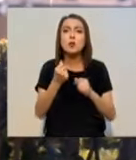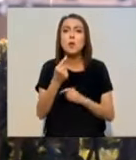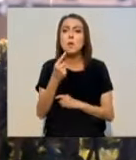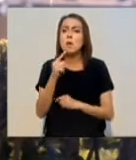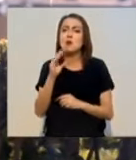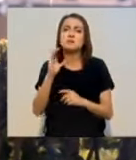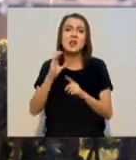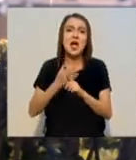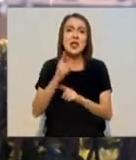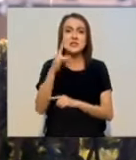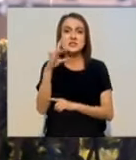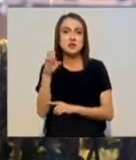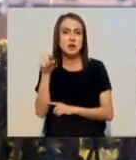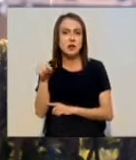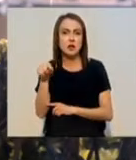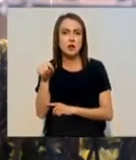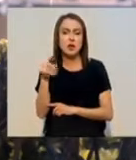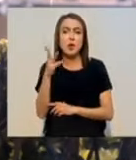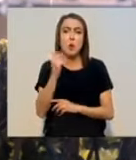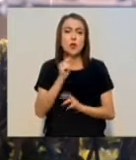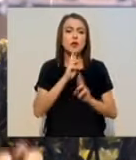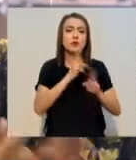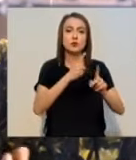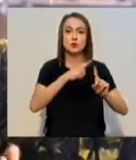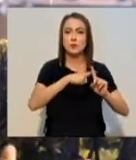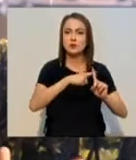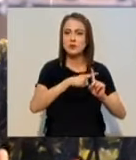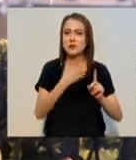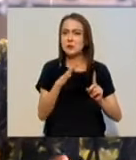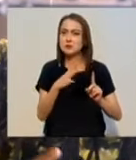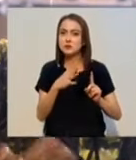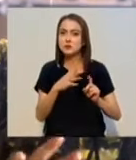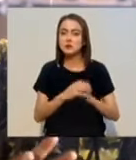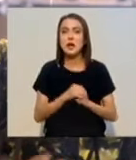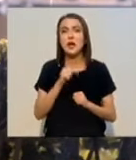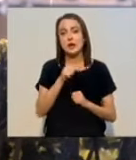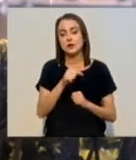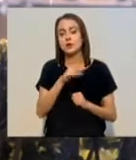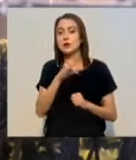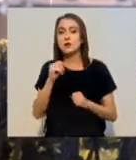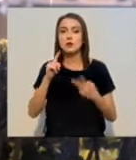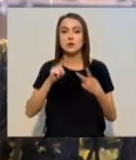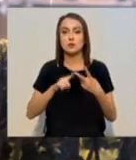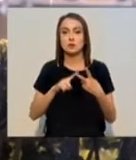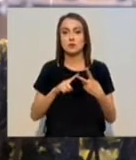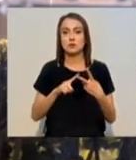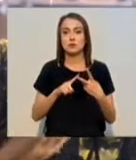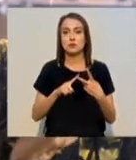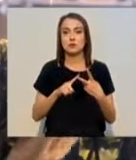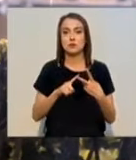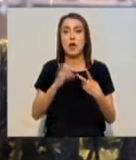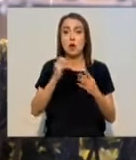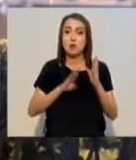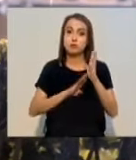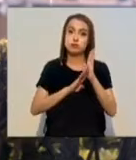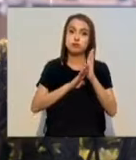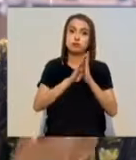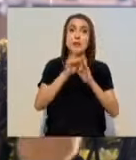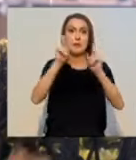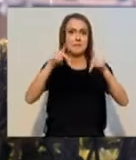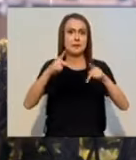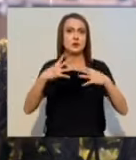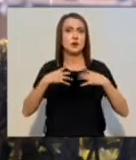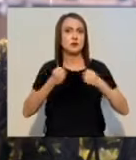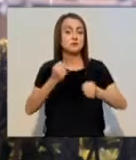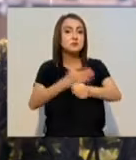100 testeos de esos está resultando positivo? Eso por un lado. Y lo otro, se disparó la cifra de recuperados,